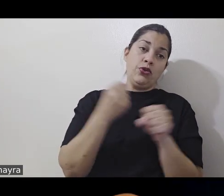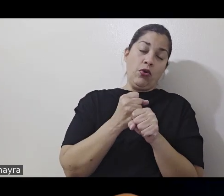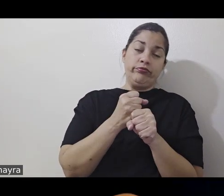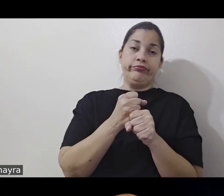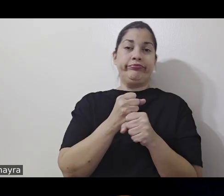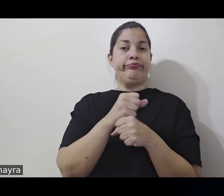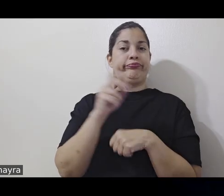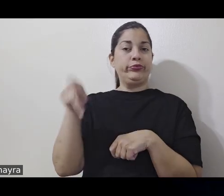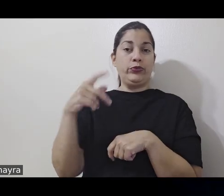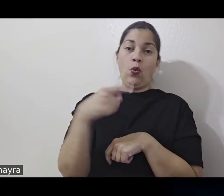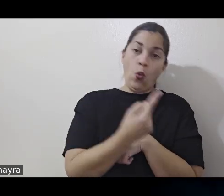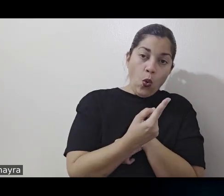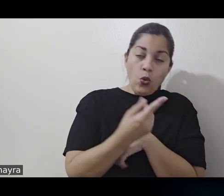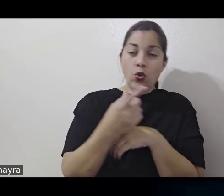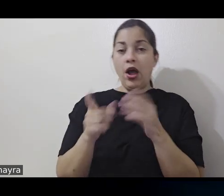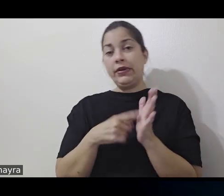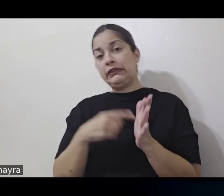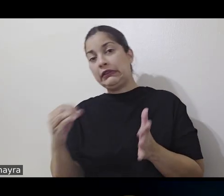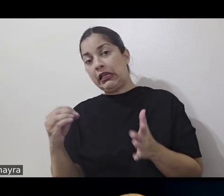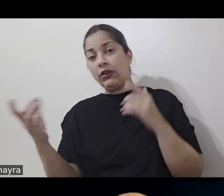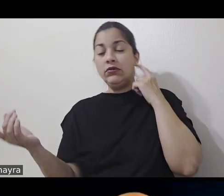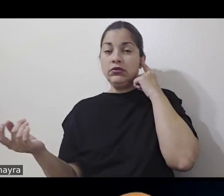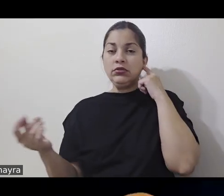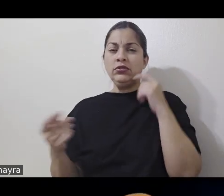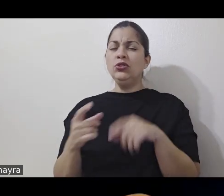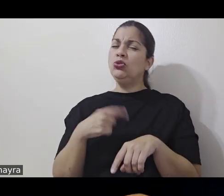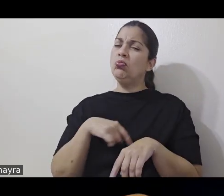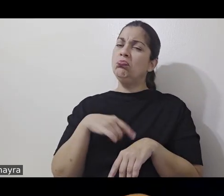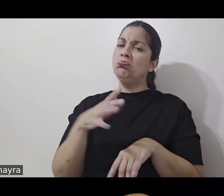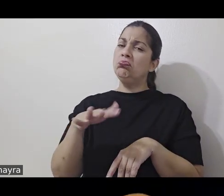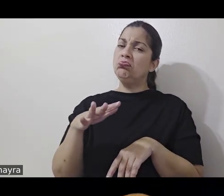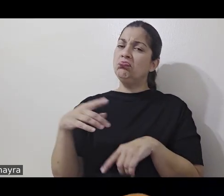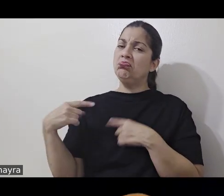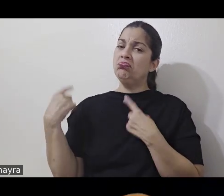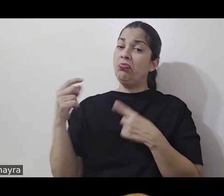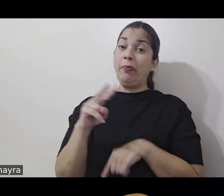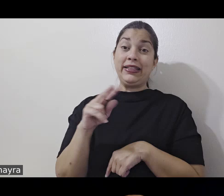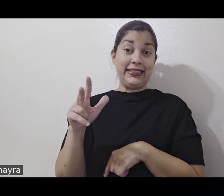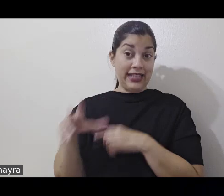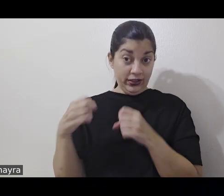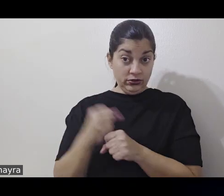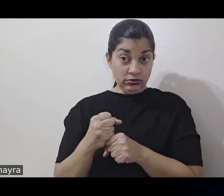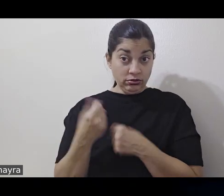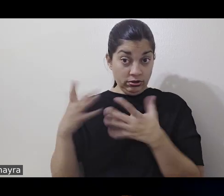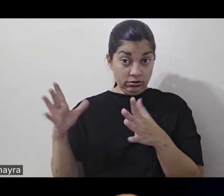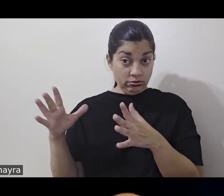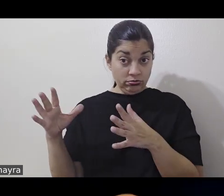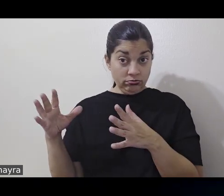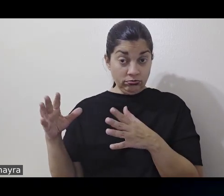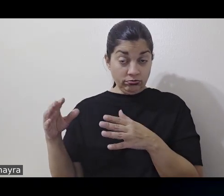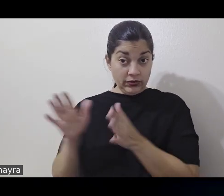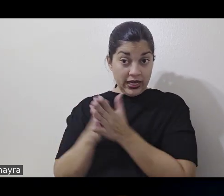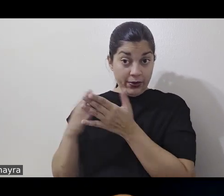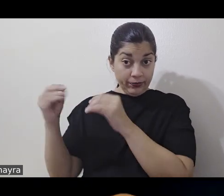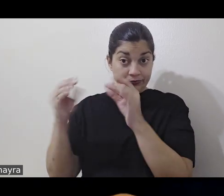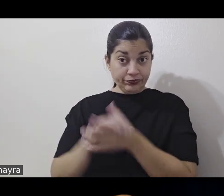4, dependiendo así, más o menos cuadré, porque como que dice, llevo 23 años publicando. Exacto. Pero entonces tienes 30 y